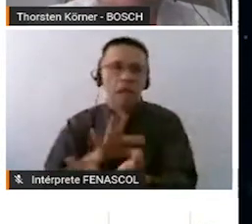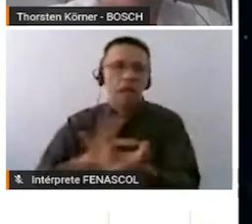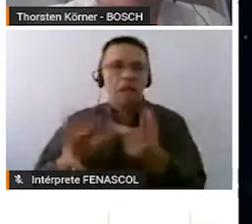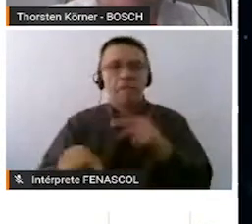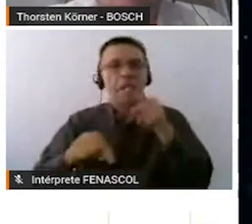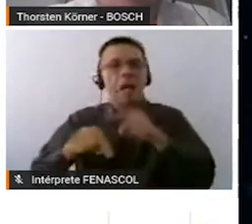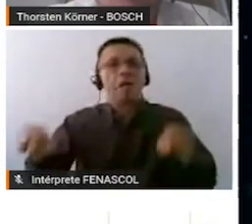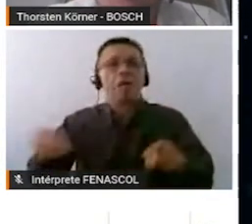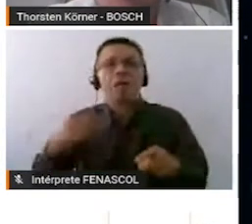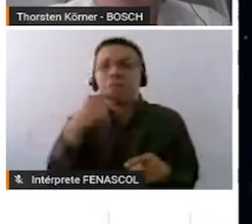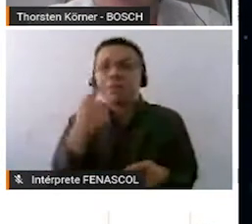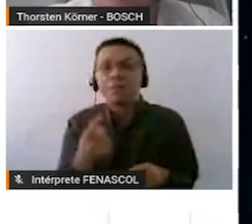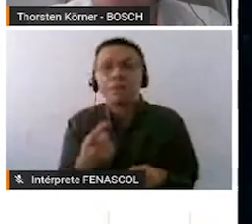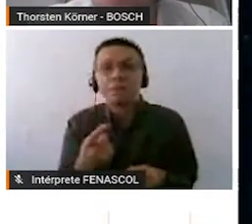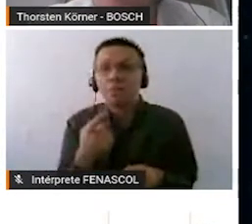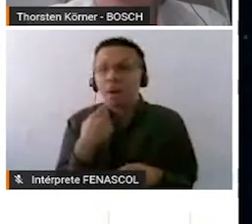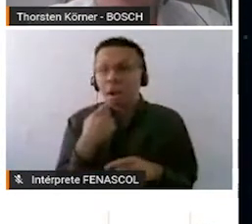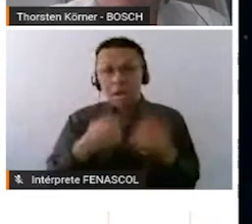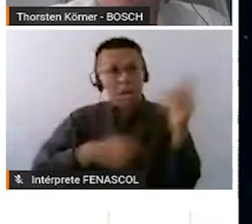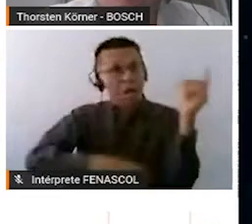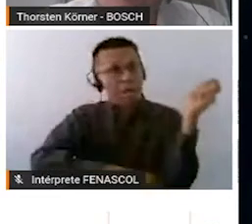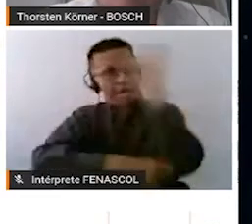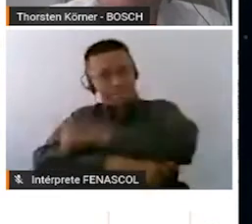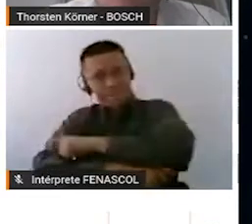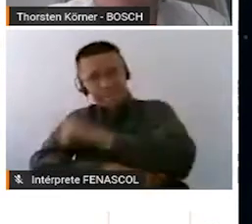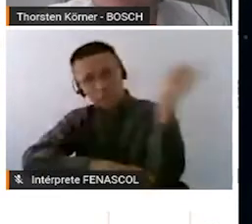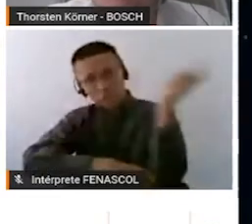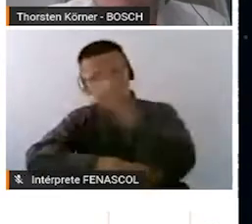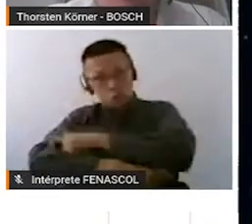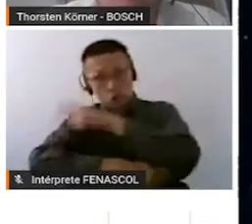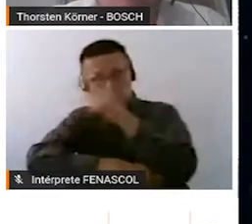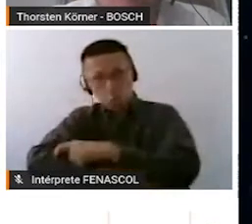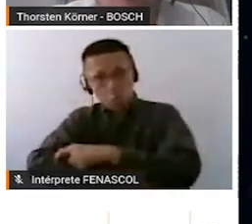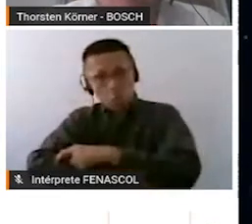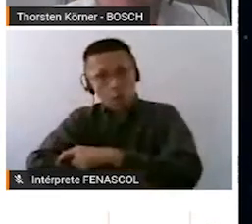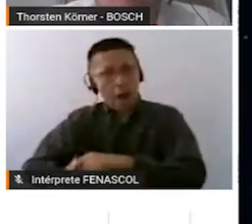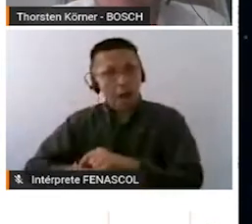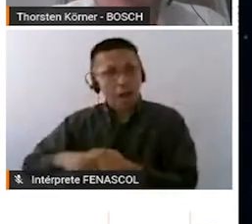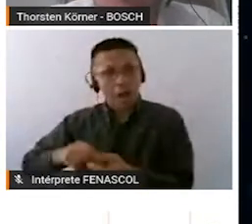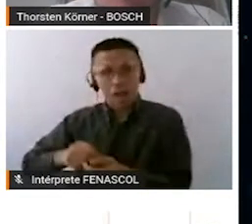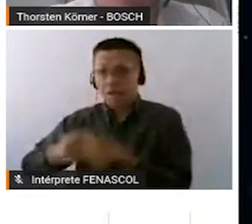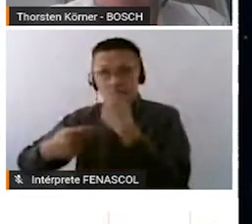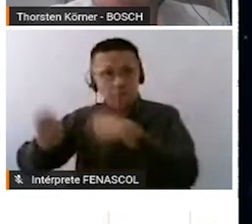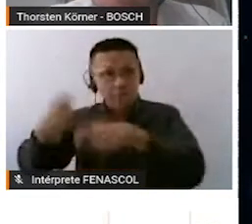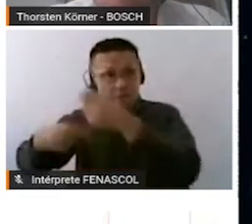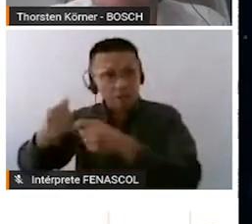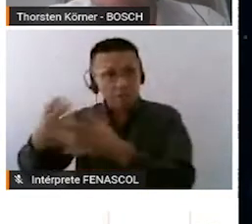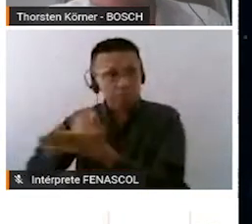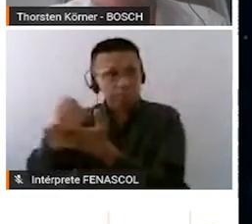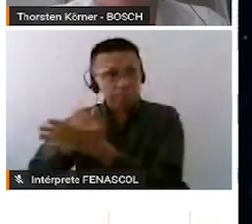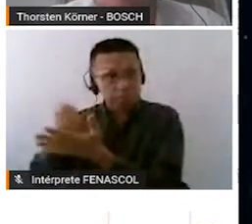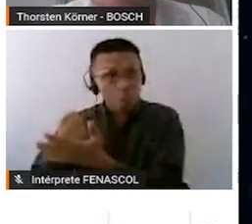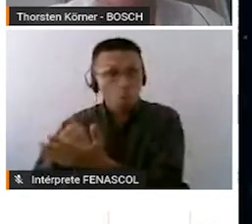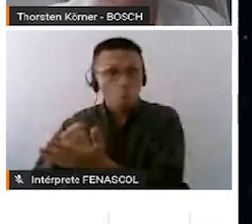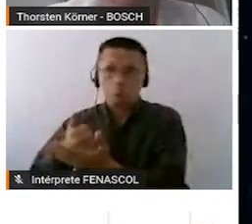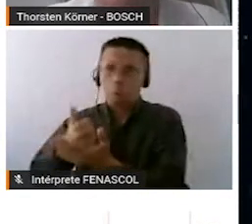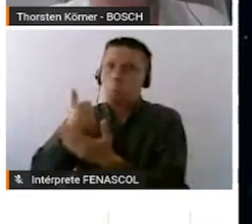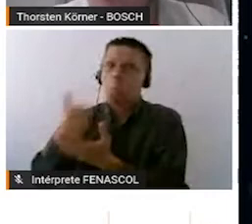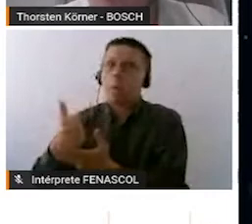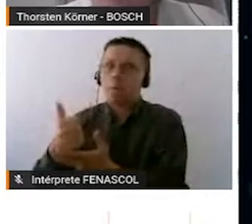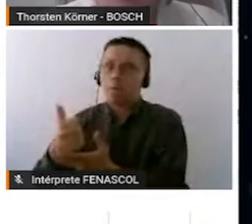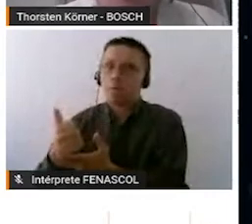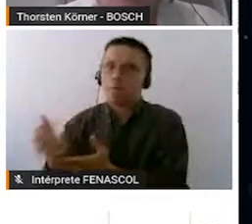petróleo del futuro, es lo que nos mueve dentro de la industria 4.0. Datos son nuestro alimento, es lo